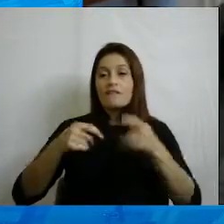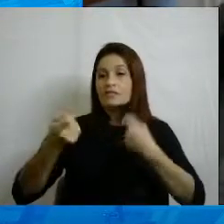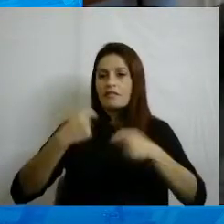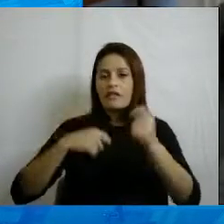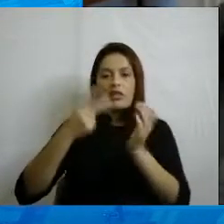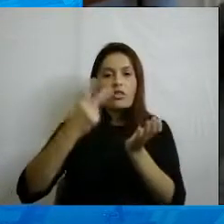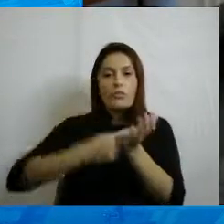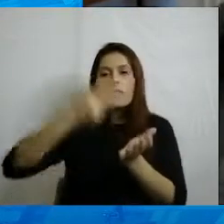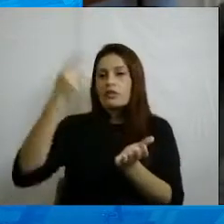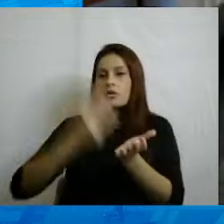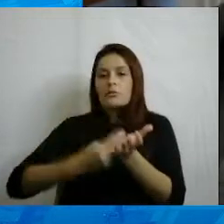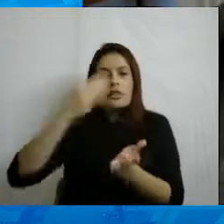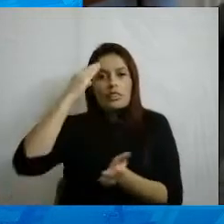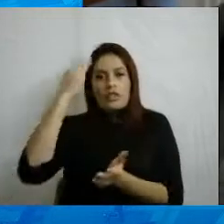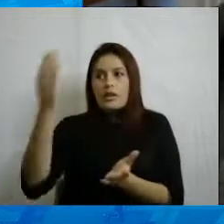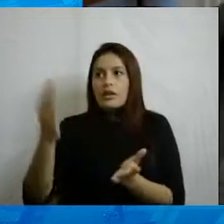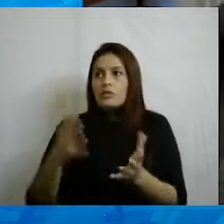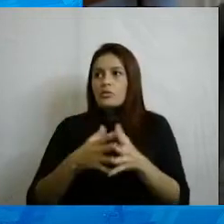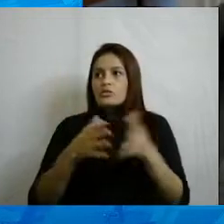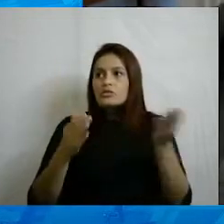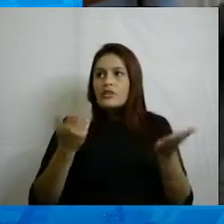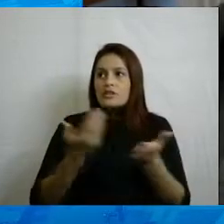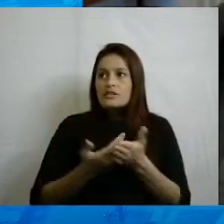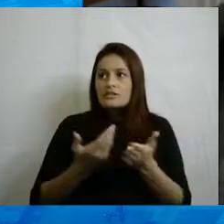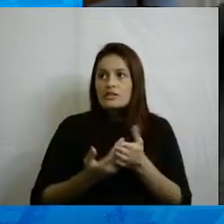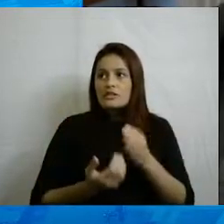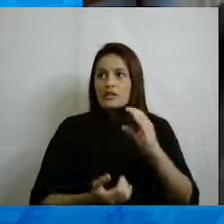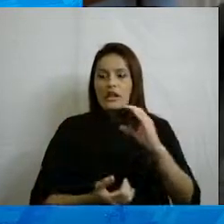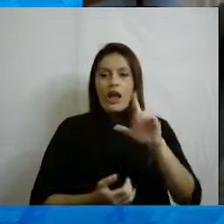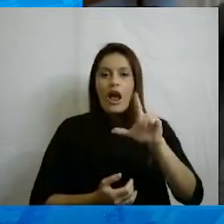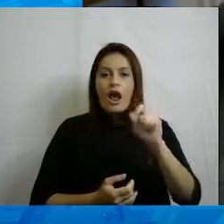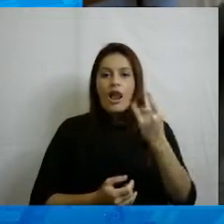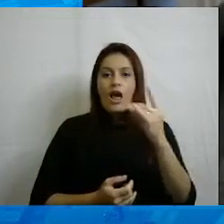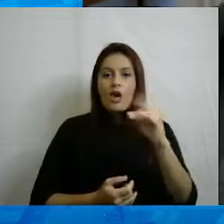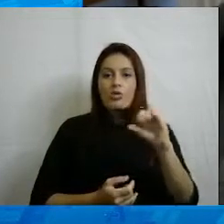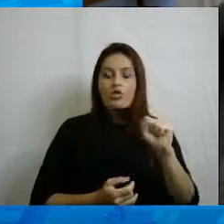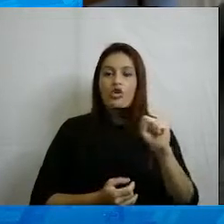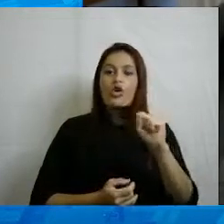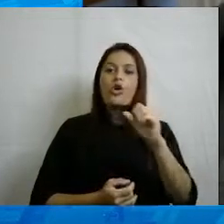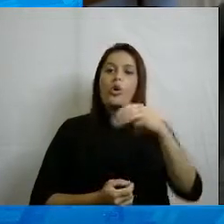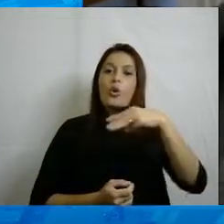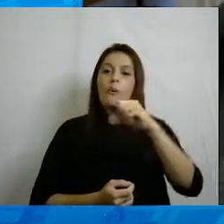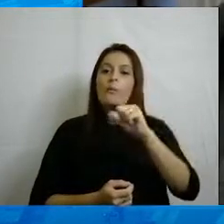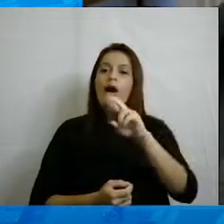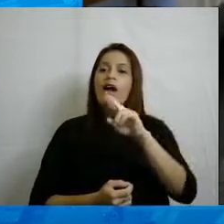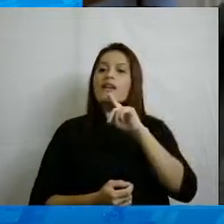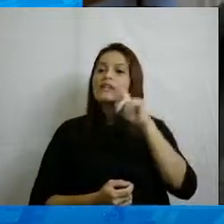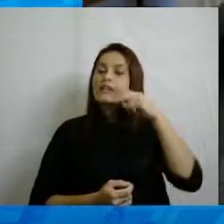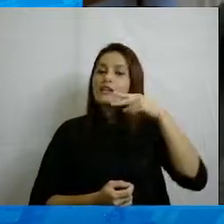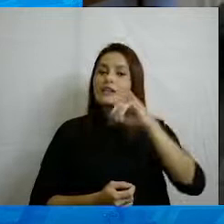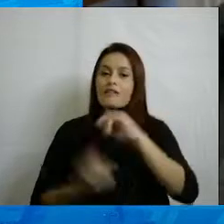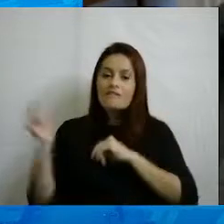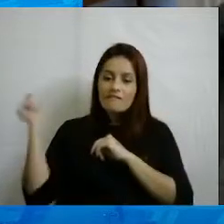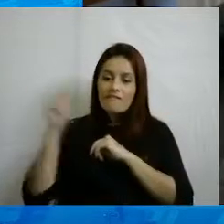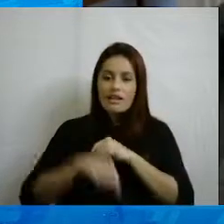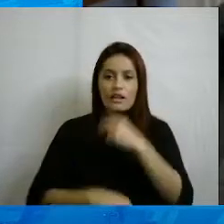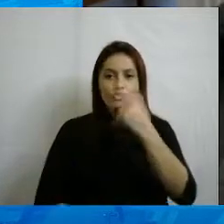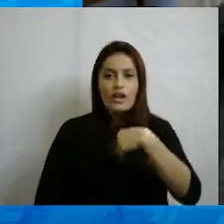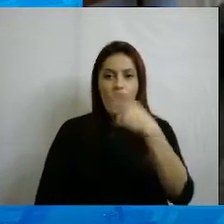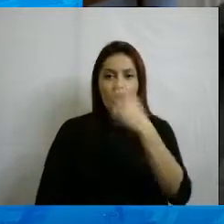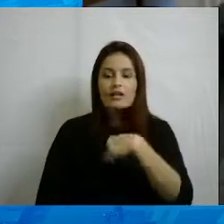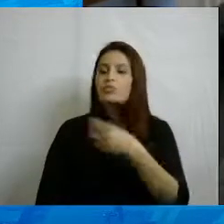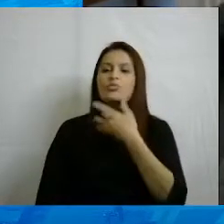varias veces el señor Claudio Martínez veía cómo aquí venían a llorar las comerciantes, porque venían a llorar,